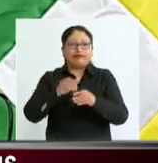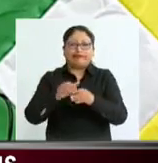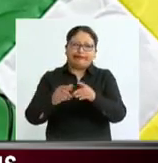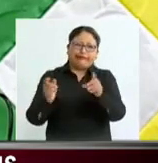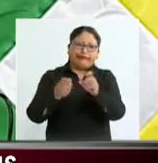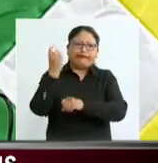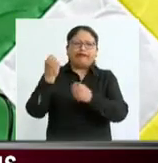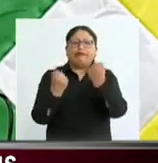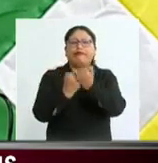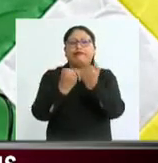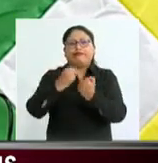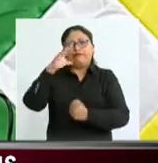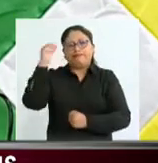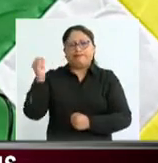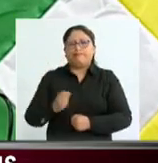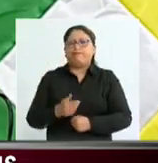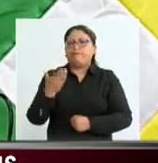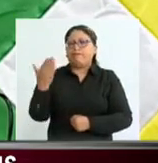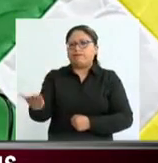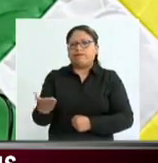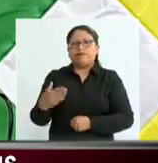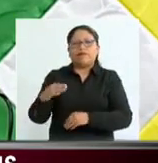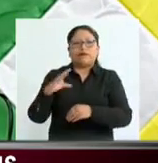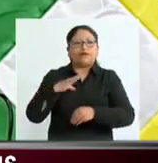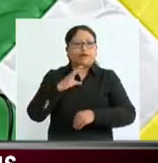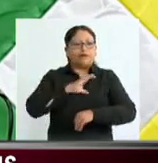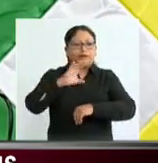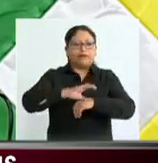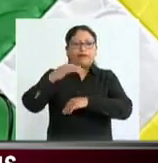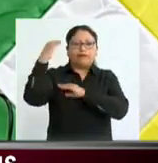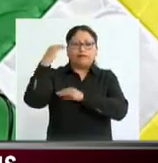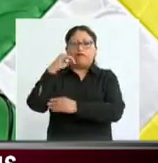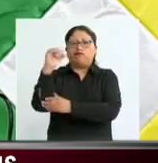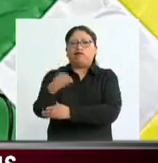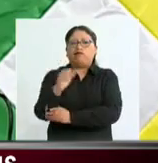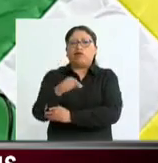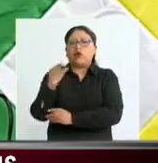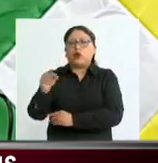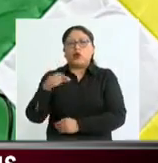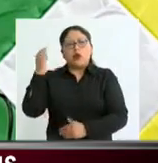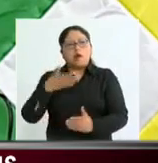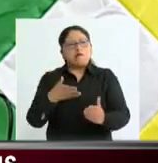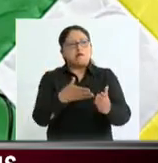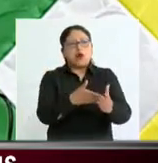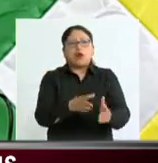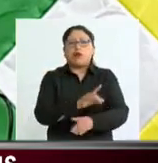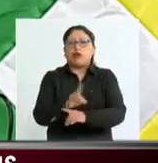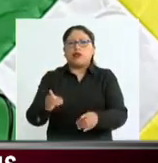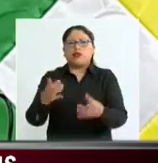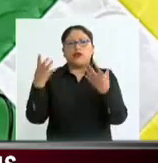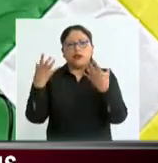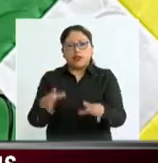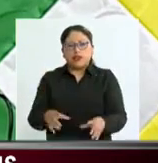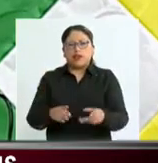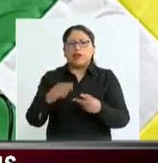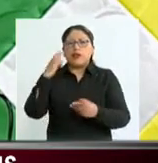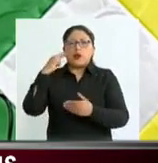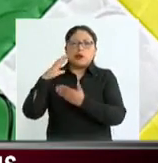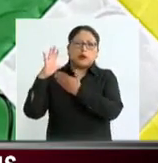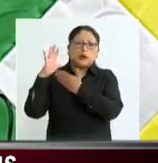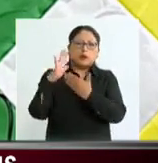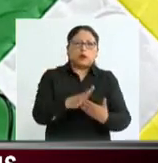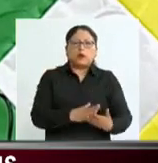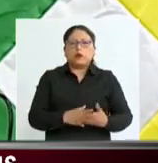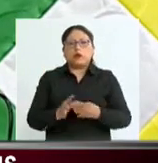un sedicioso, sino que ratifica una vez más su ser golpista, antidemocrático, racista y